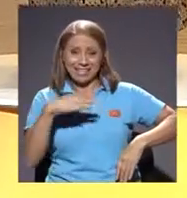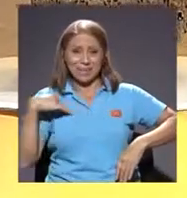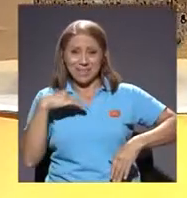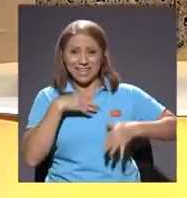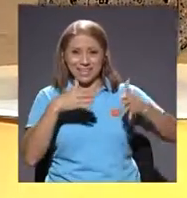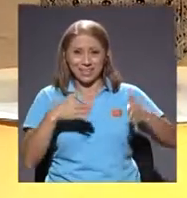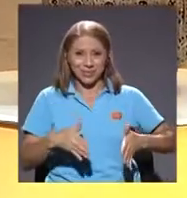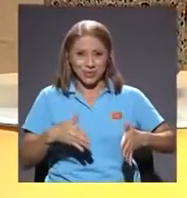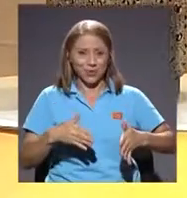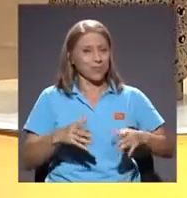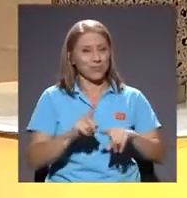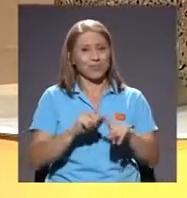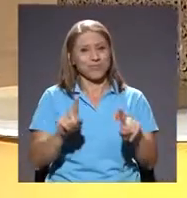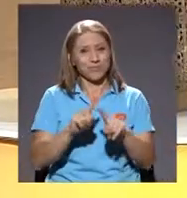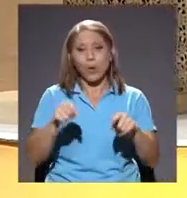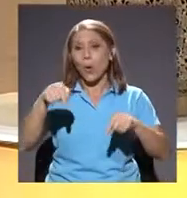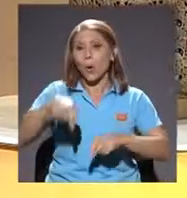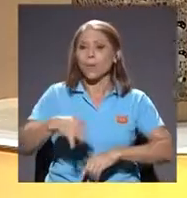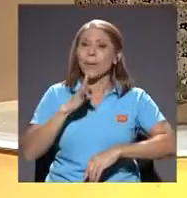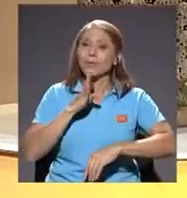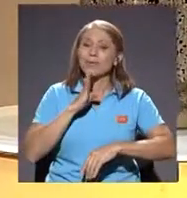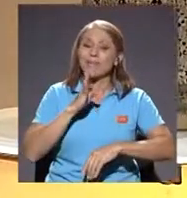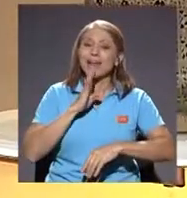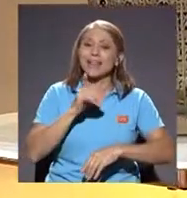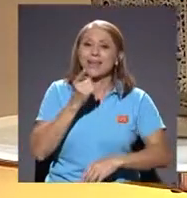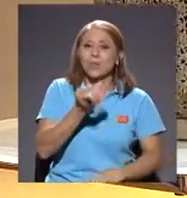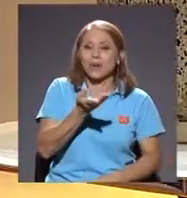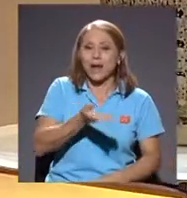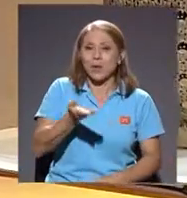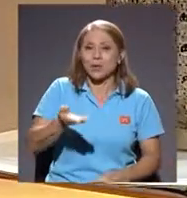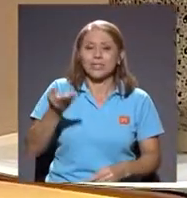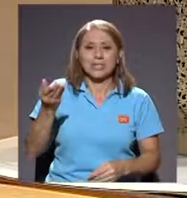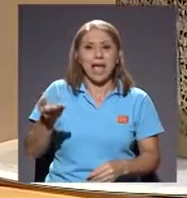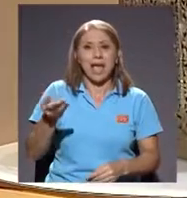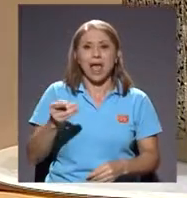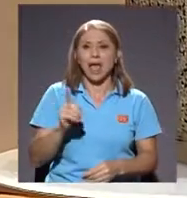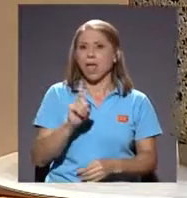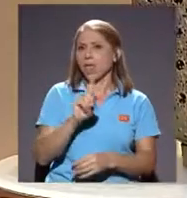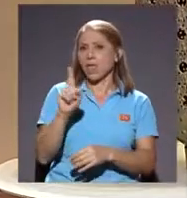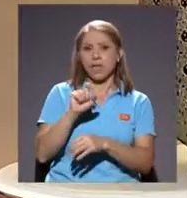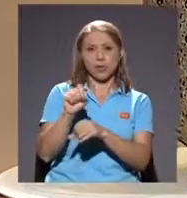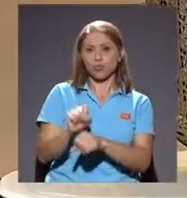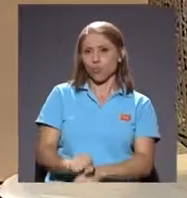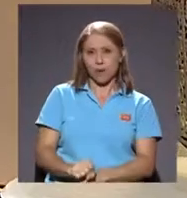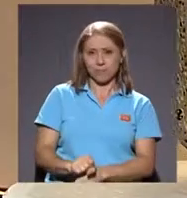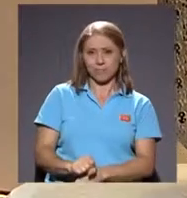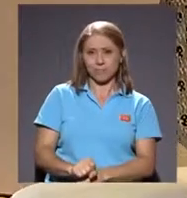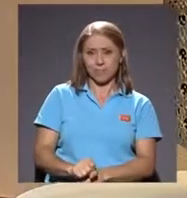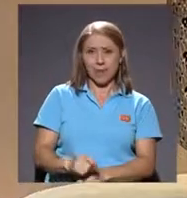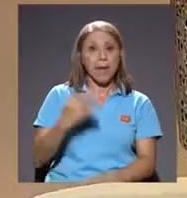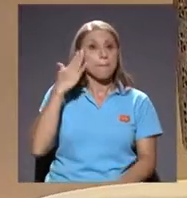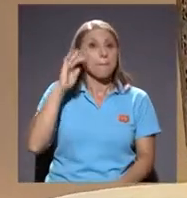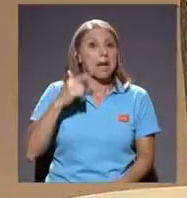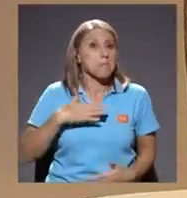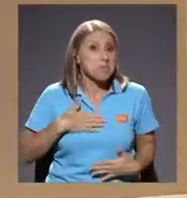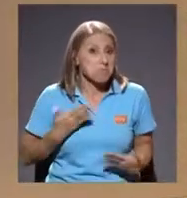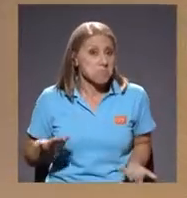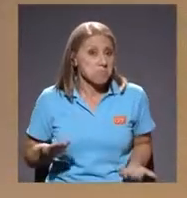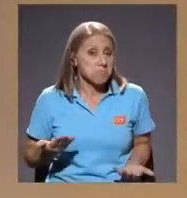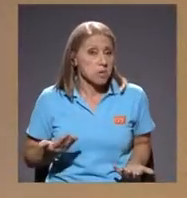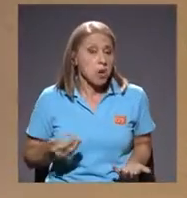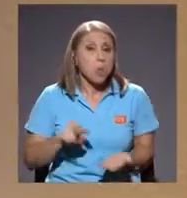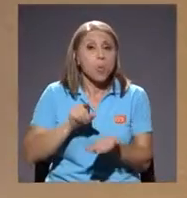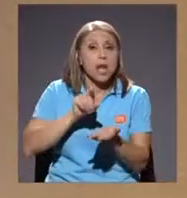de una cosa muy muy inusual para mí un en una imprenta es